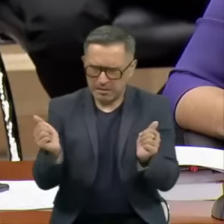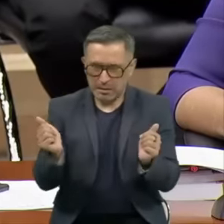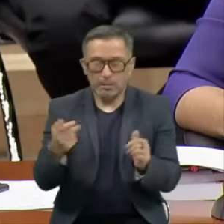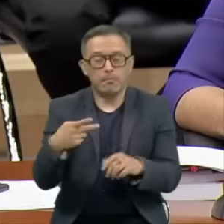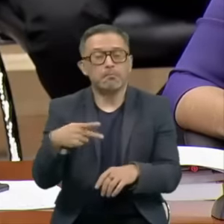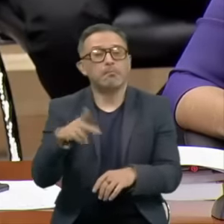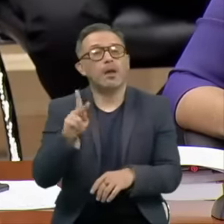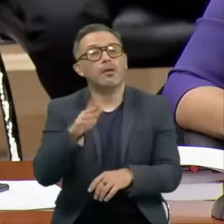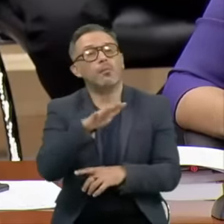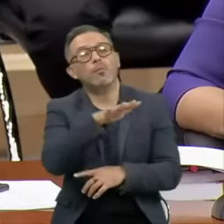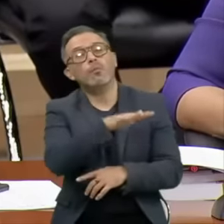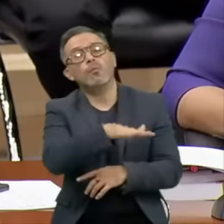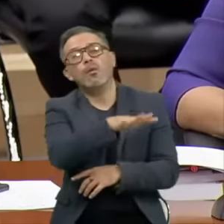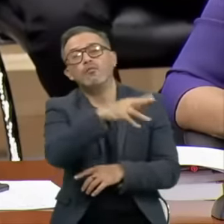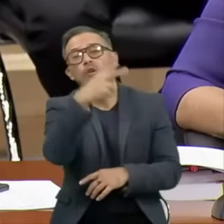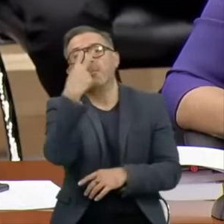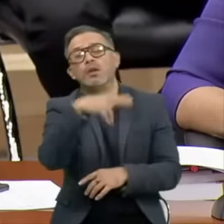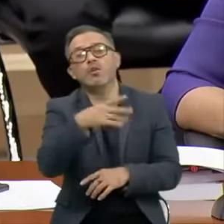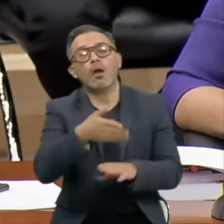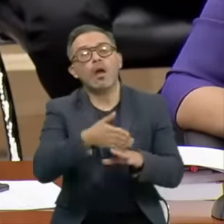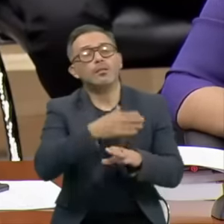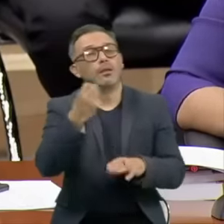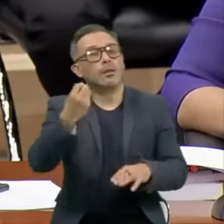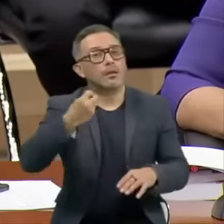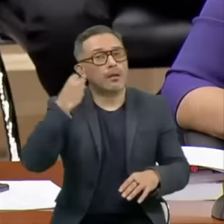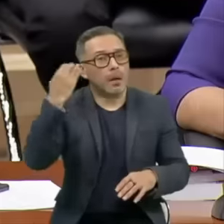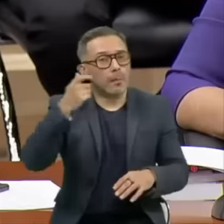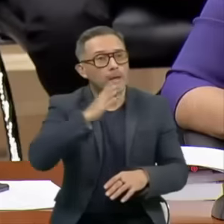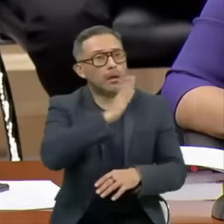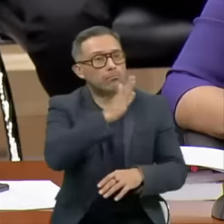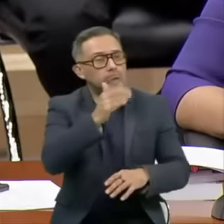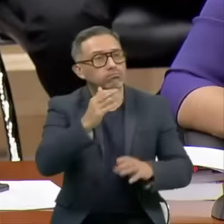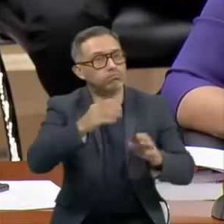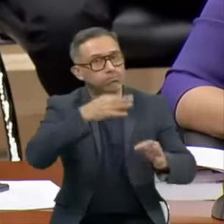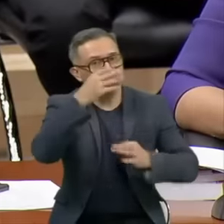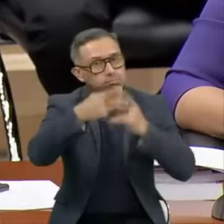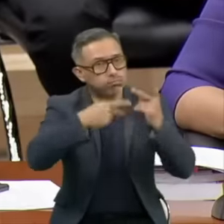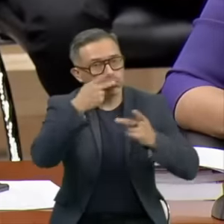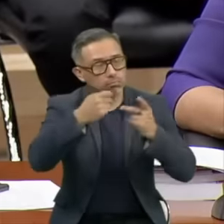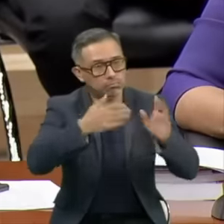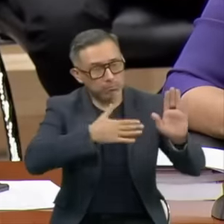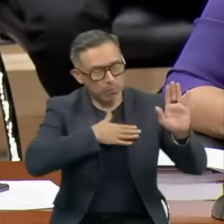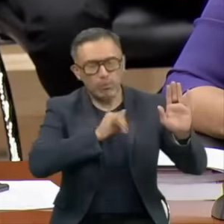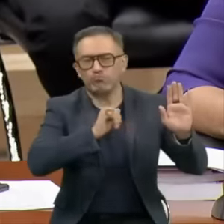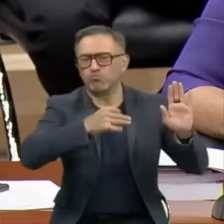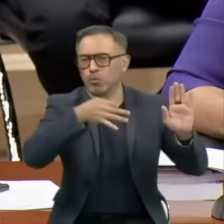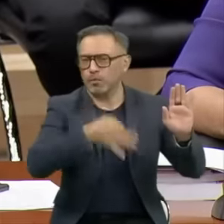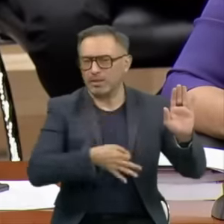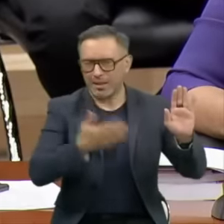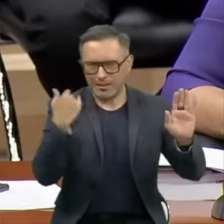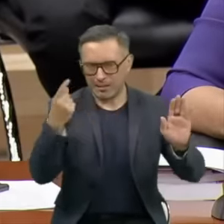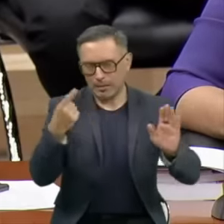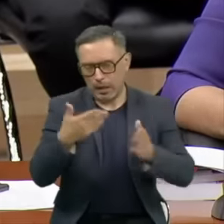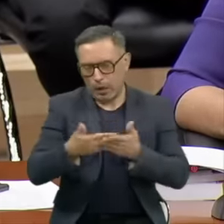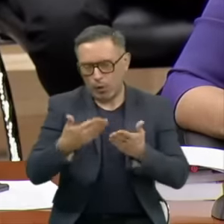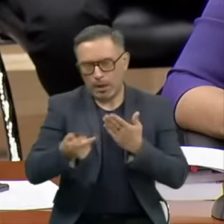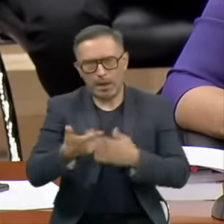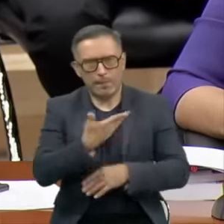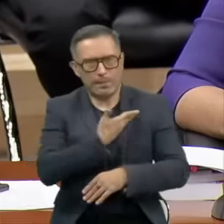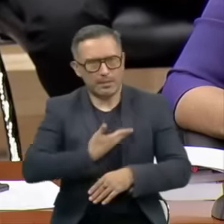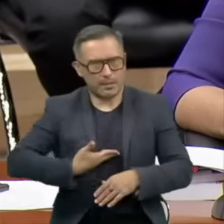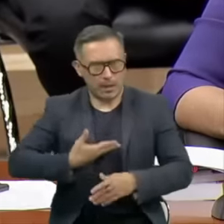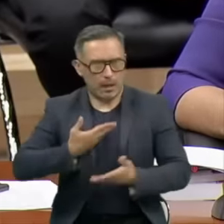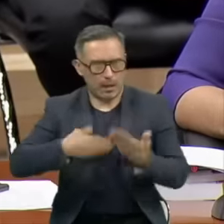cumplirle al pueblo el compromiso que se hizo en campaña. Es un mandato, como lo dijo nuestra presidenta electa, Claudia Sheinbaum Pardo, es un